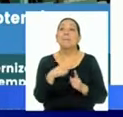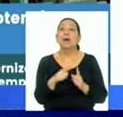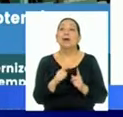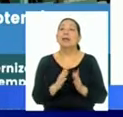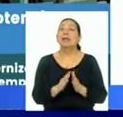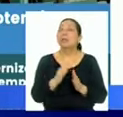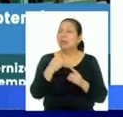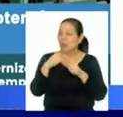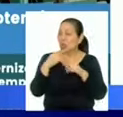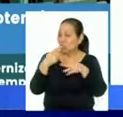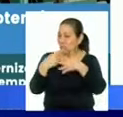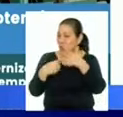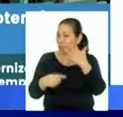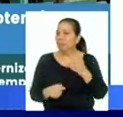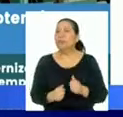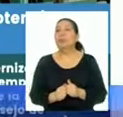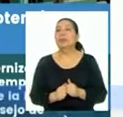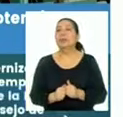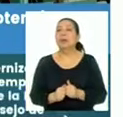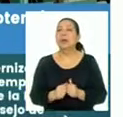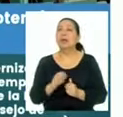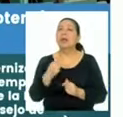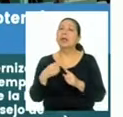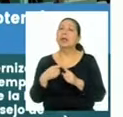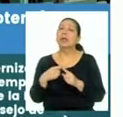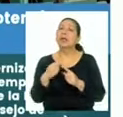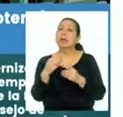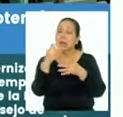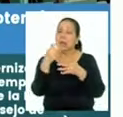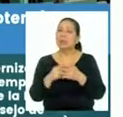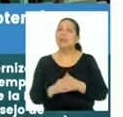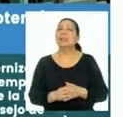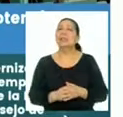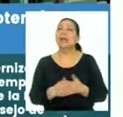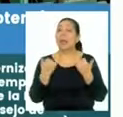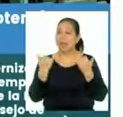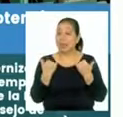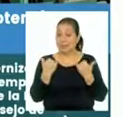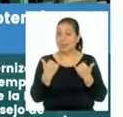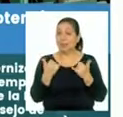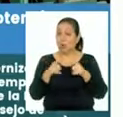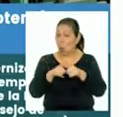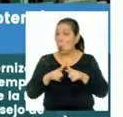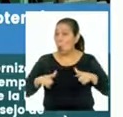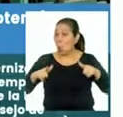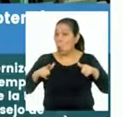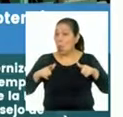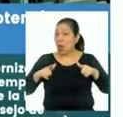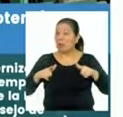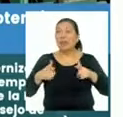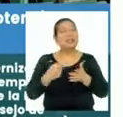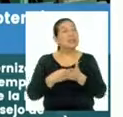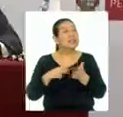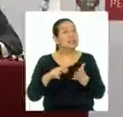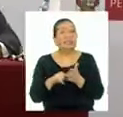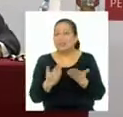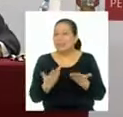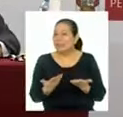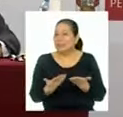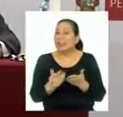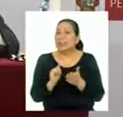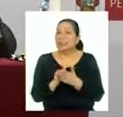Santa Clotilde, San José de Sexe, Quepayato y Sandia. Estas nuevas comisarías simbolizan un poco